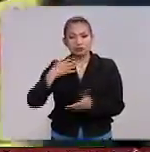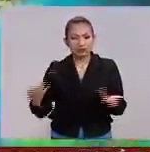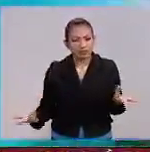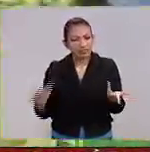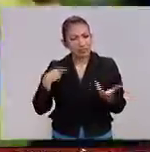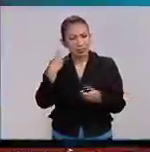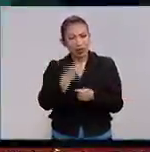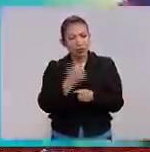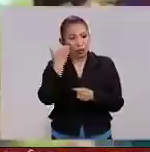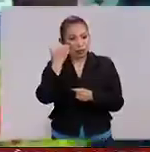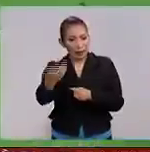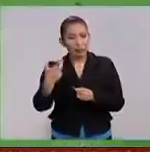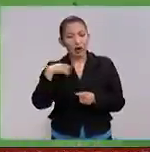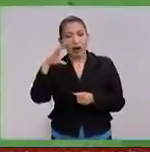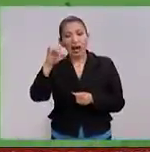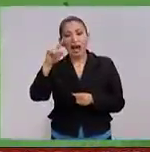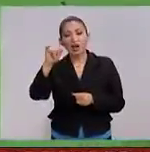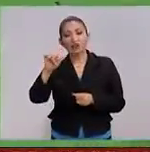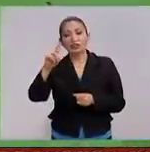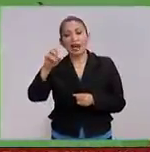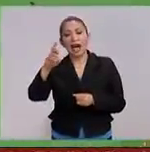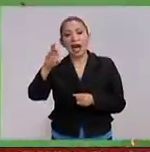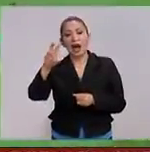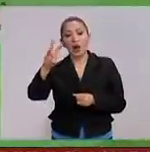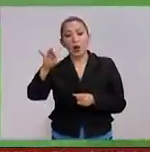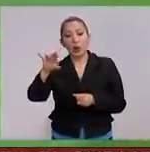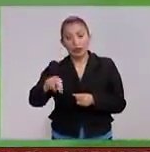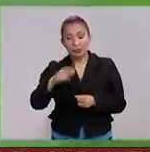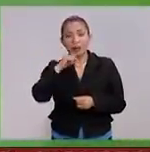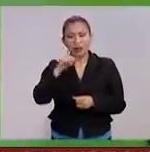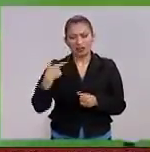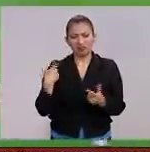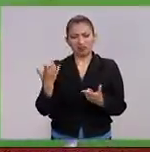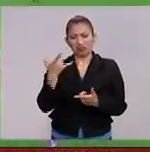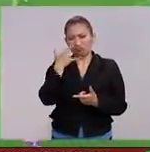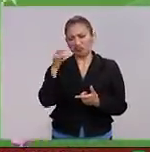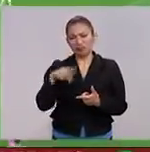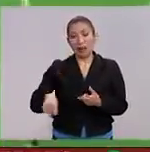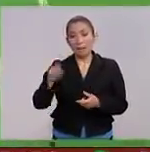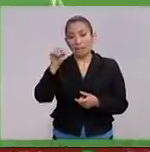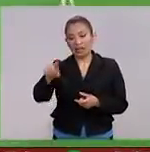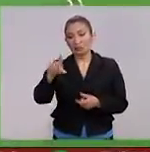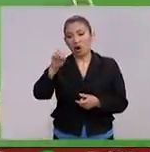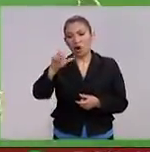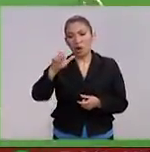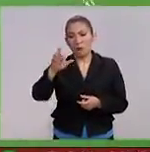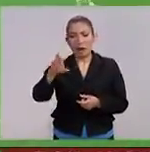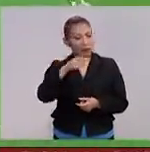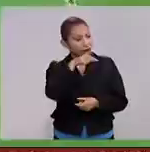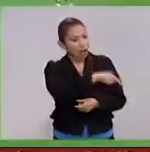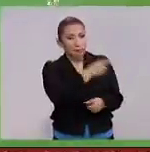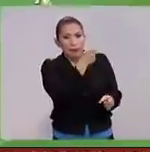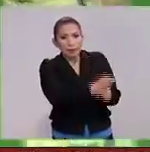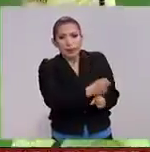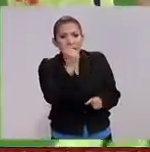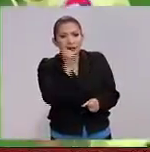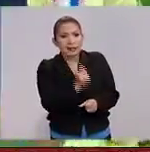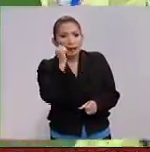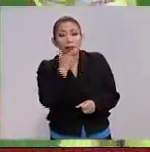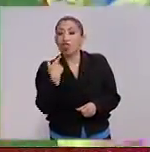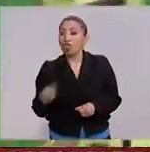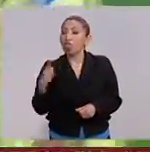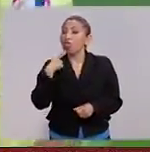para el segundo tiempo venía carlos darwin quintero que también estuvo en la polémica porque hasta el propio mar bravo dijo él es el primero siempre en